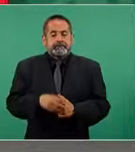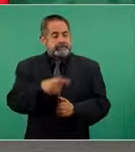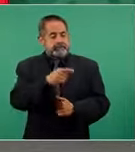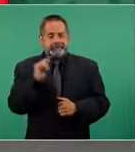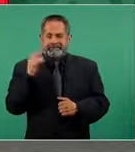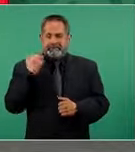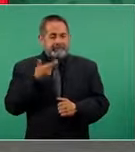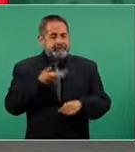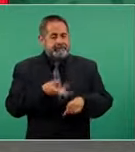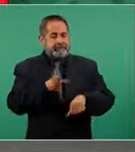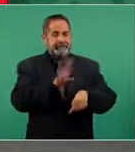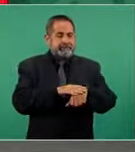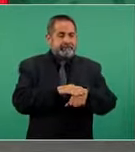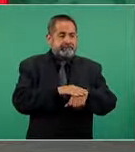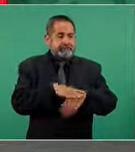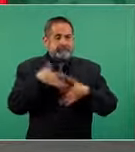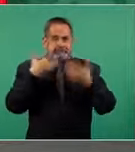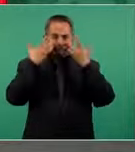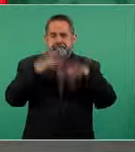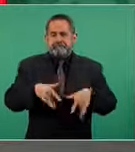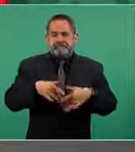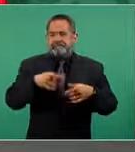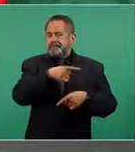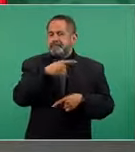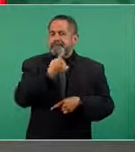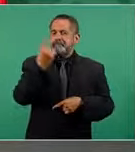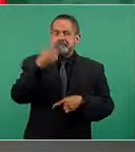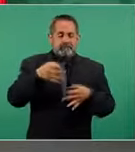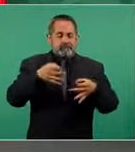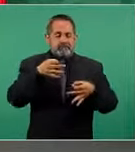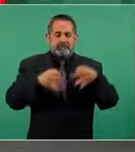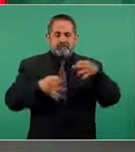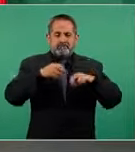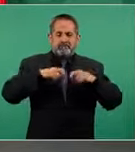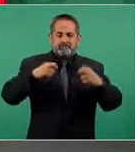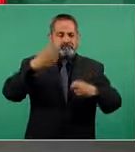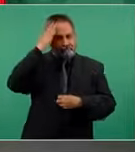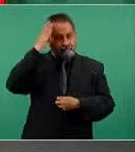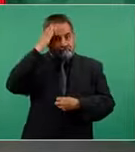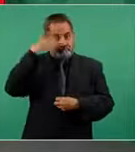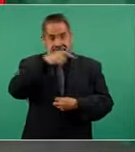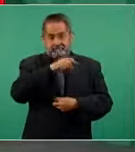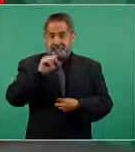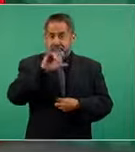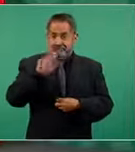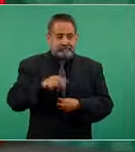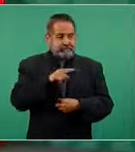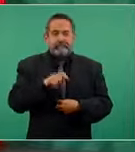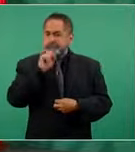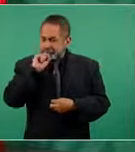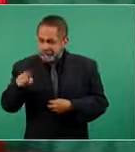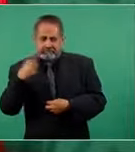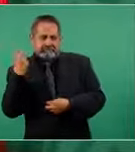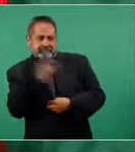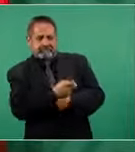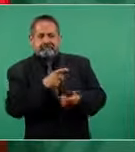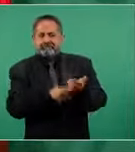permiso o renunció un ministro de la Corte, también acusado de manejo